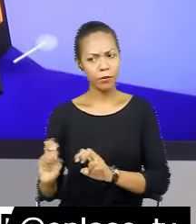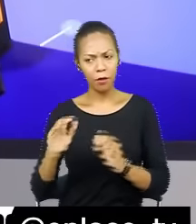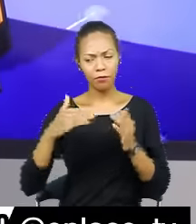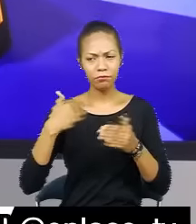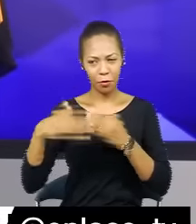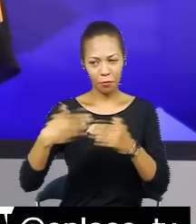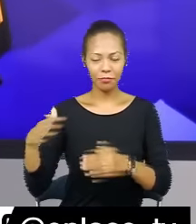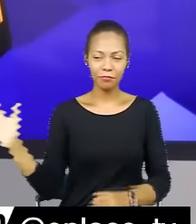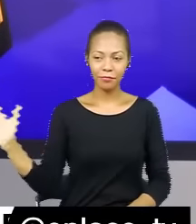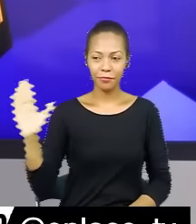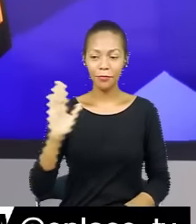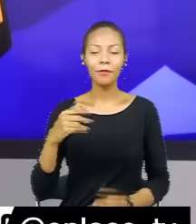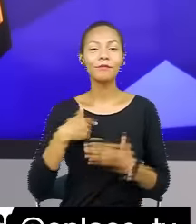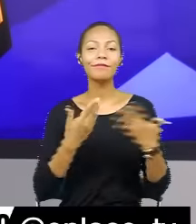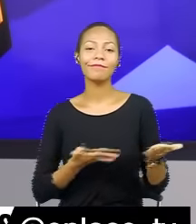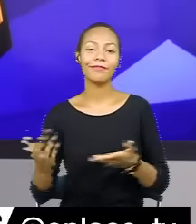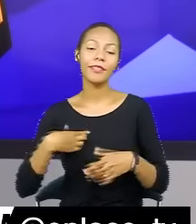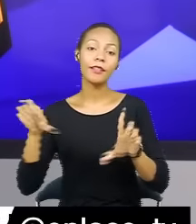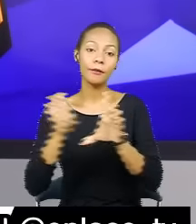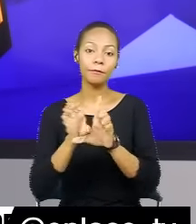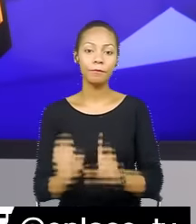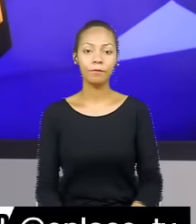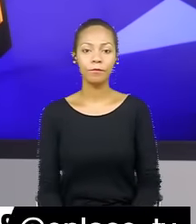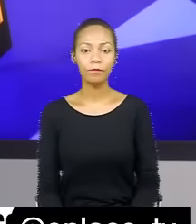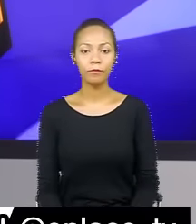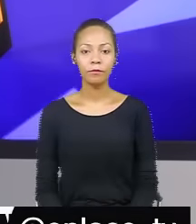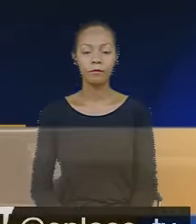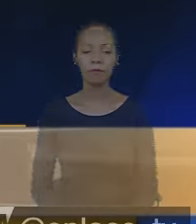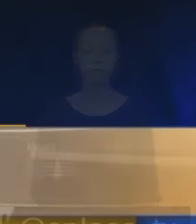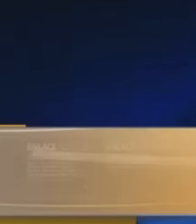emisión. Bienvenidos a Enlace Noticias, lo que usted quiere ver.